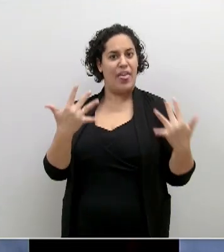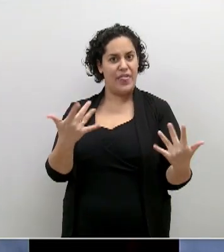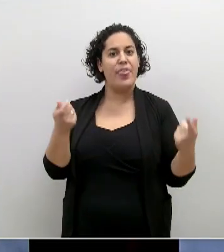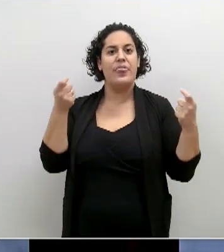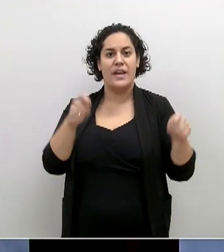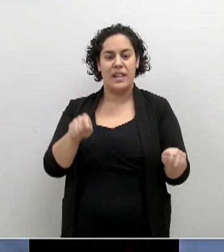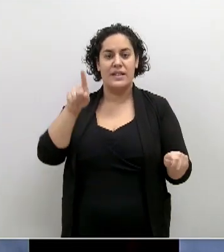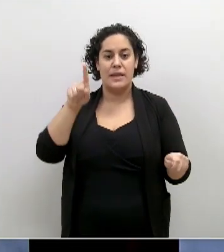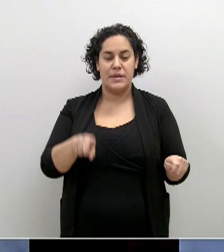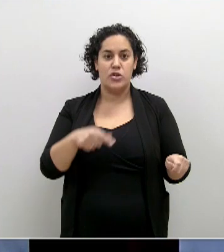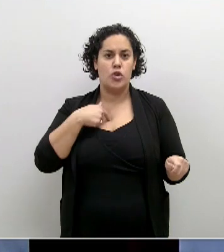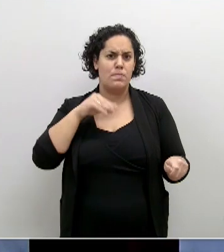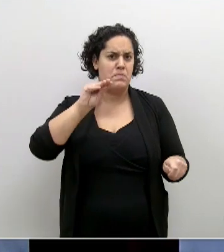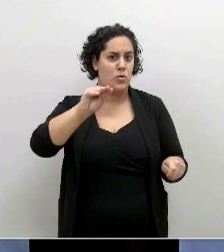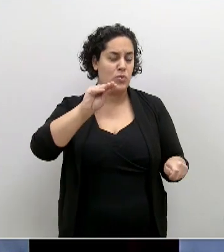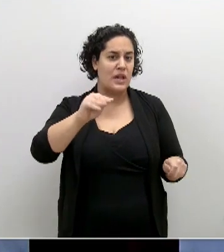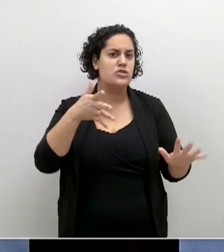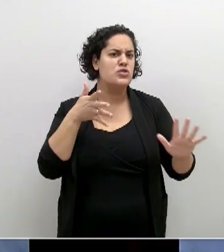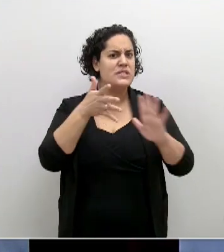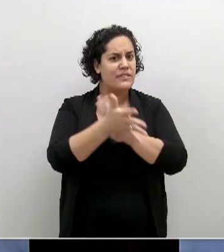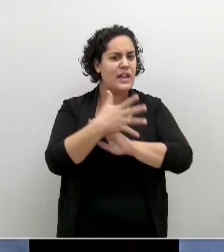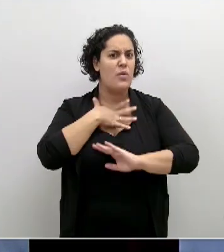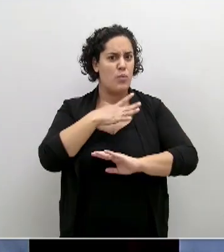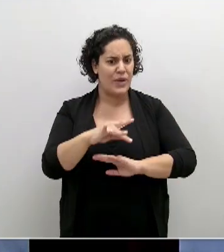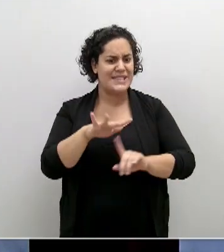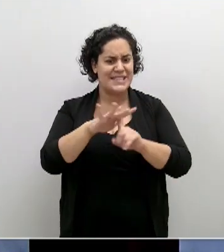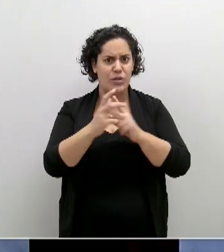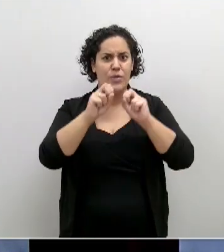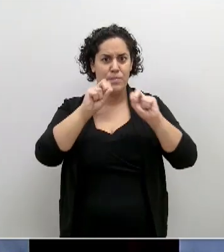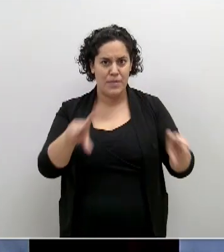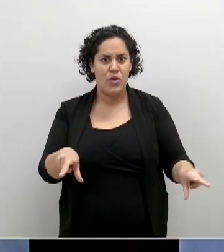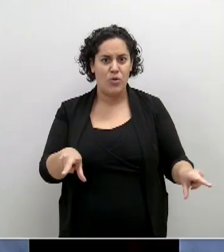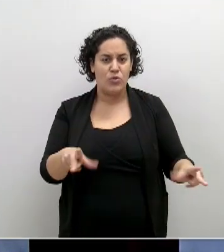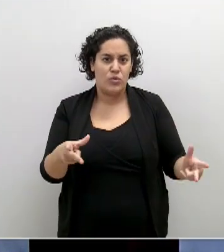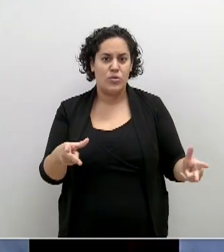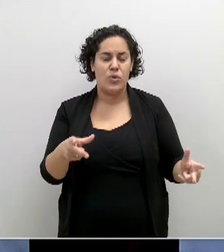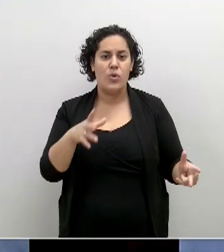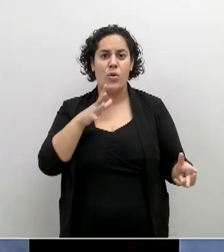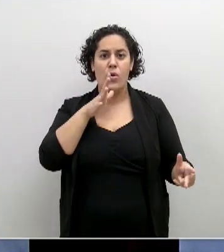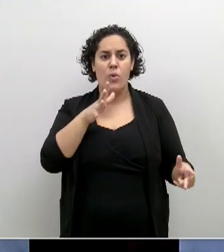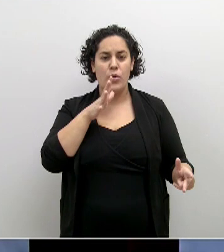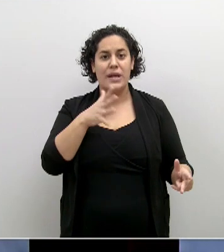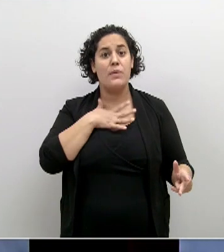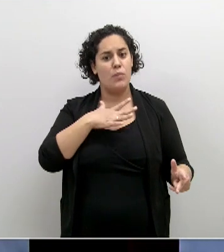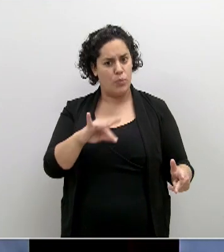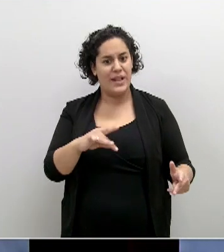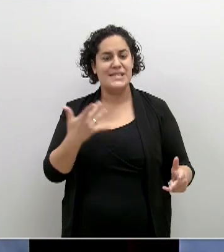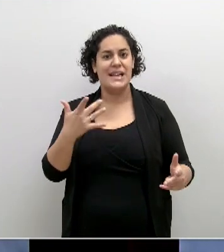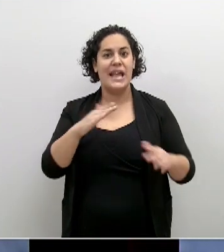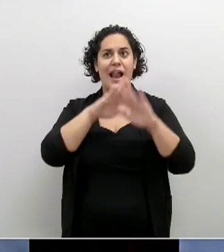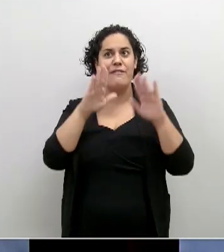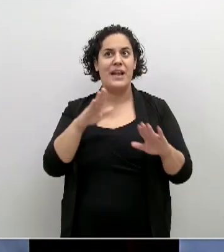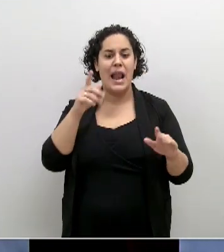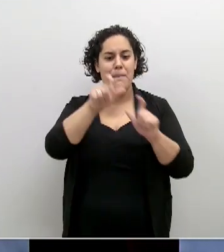no podía esa medida ser contraproducente en el sentido de que podía animar, por decirlo así, a la gente a que se reúna en interiores